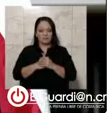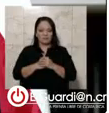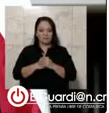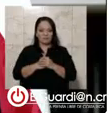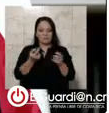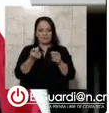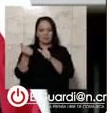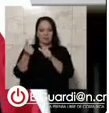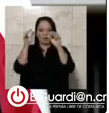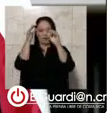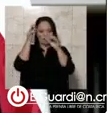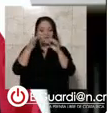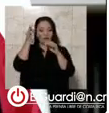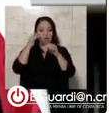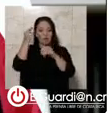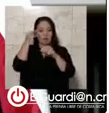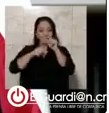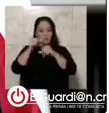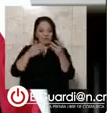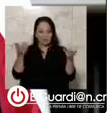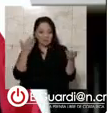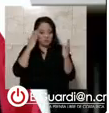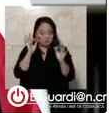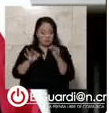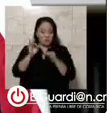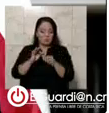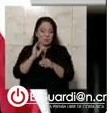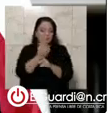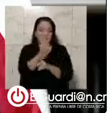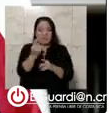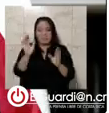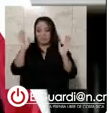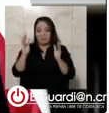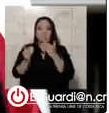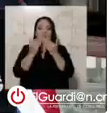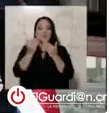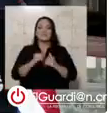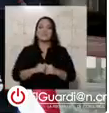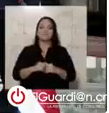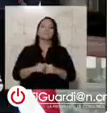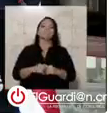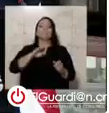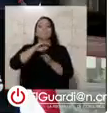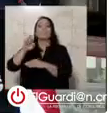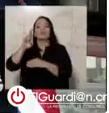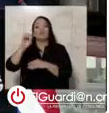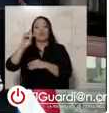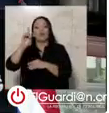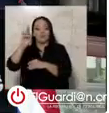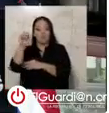gobierno que está haciendo el esfuerzo? Yo no sé, que lo juzgue cada quien. Muchas gracias. Rodrigo Moya, de